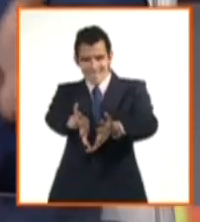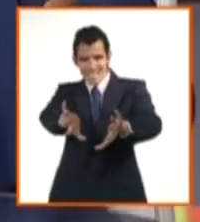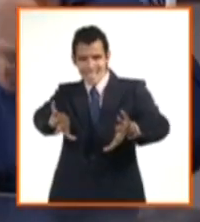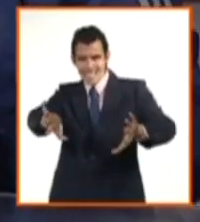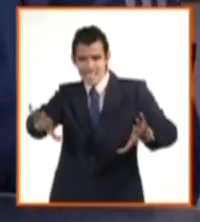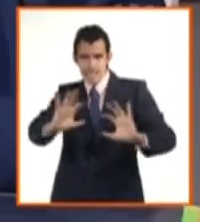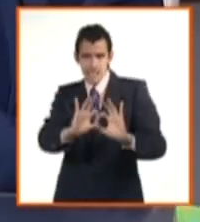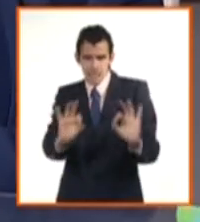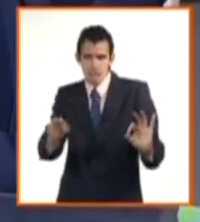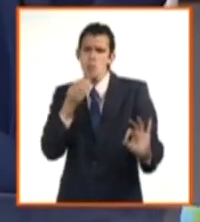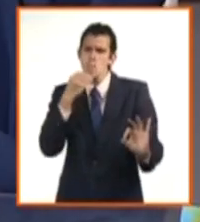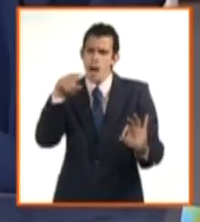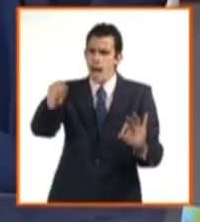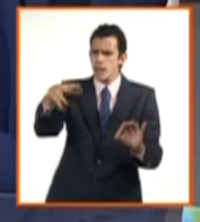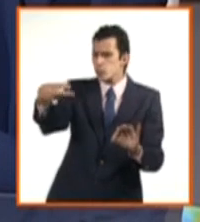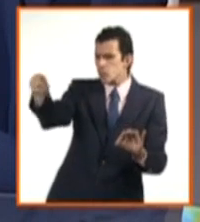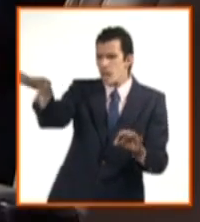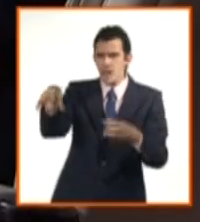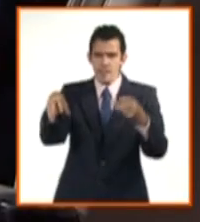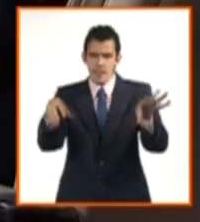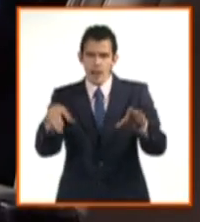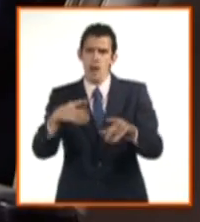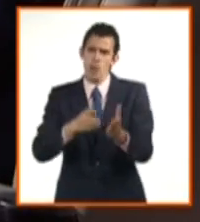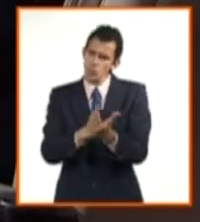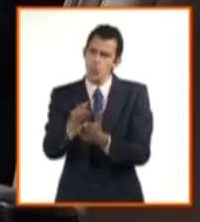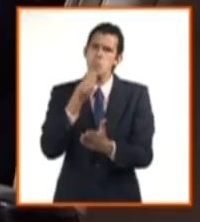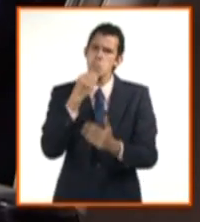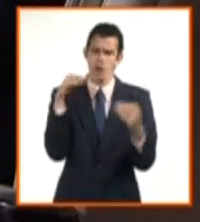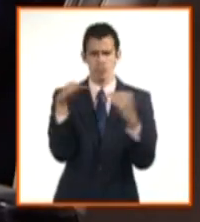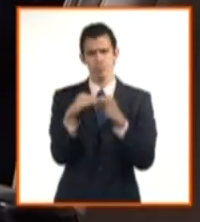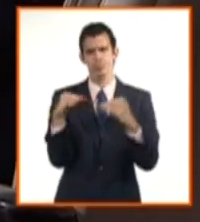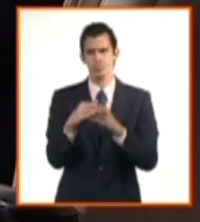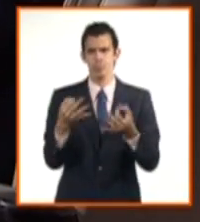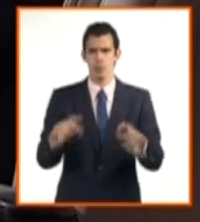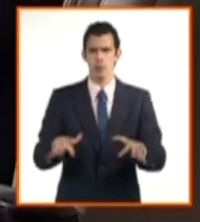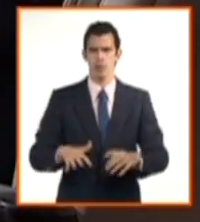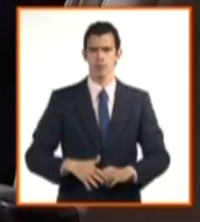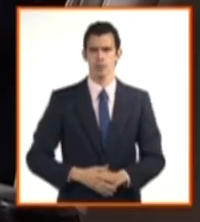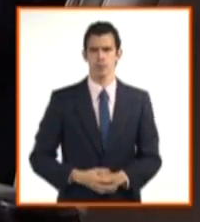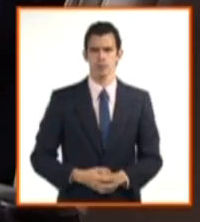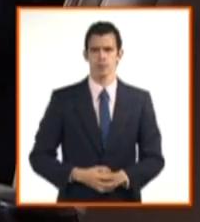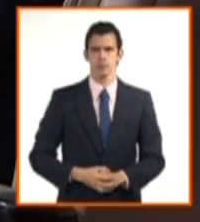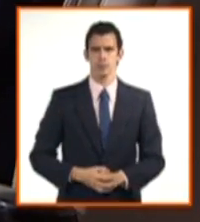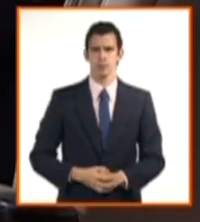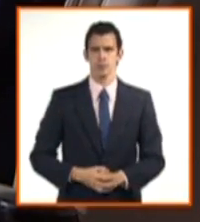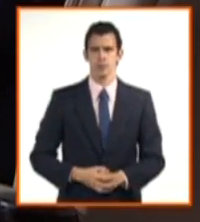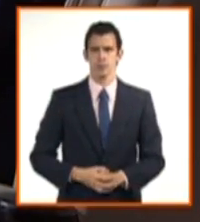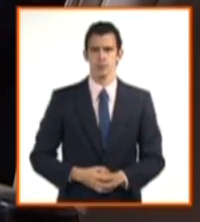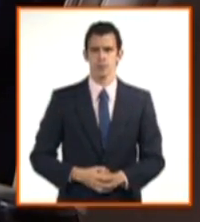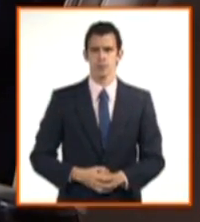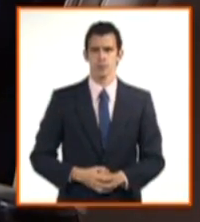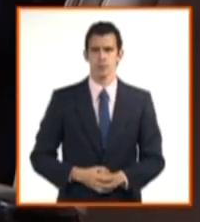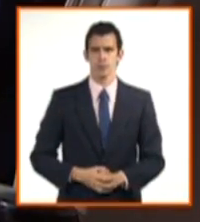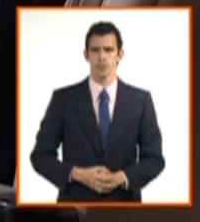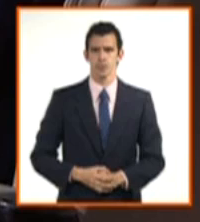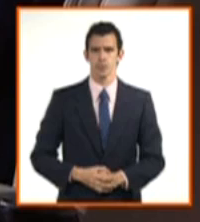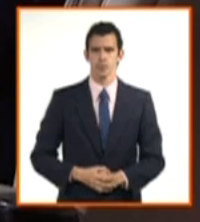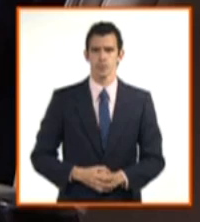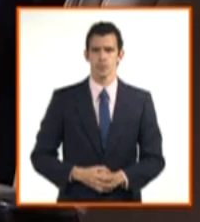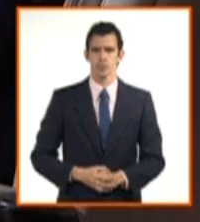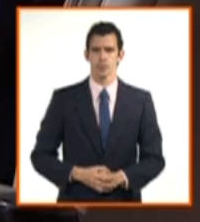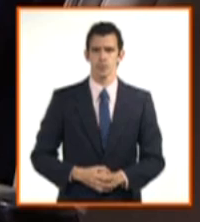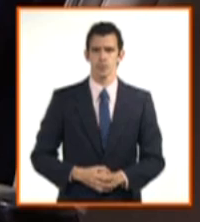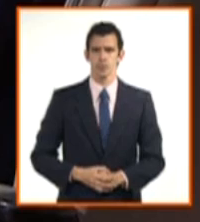sea vialidad como decía el doctor rubiera en ratificar el actor celso al principio nuestra mesa redonda no lo hubiera ya no está con nosotros